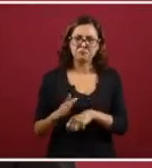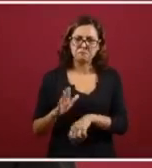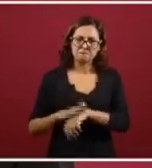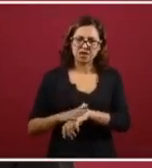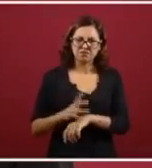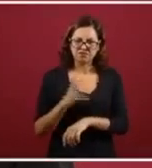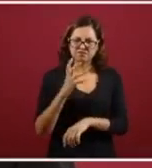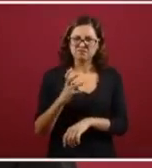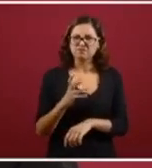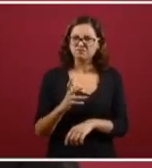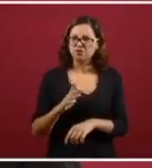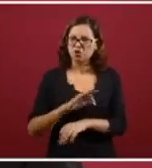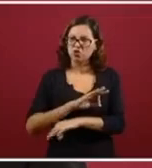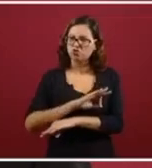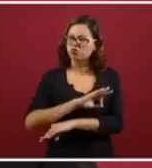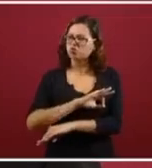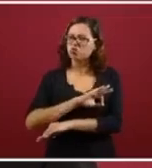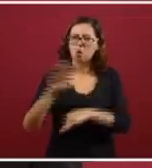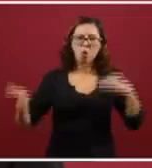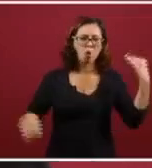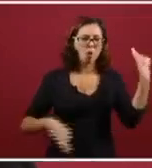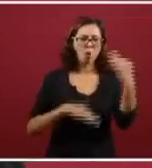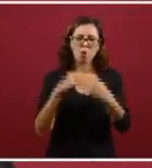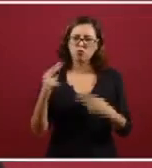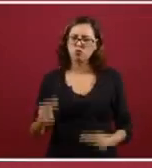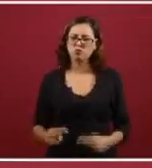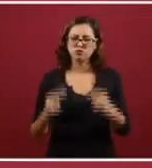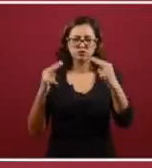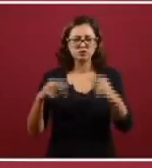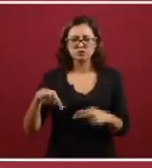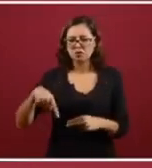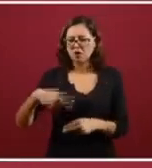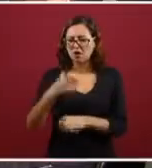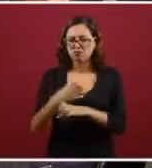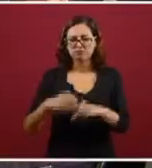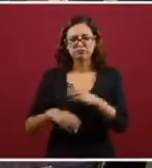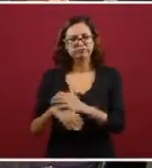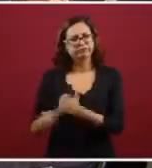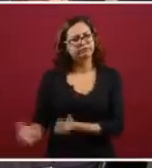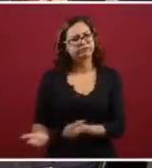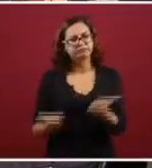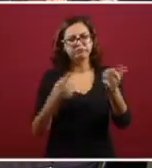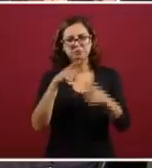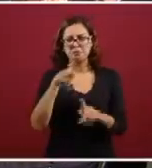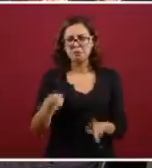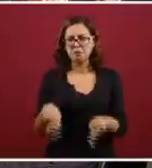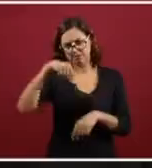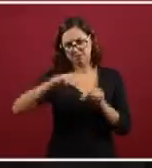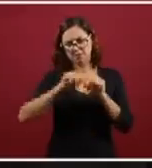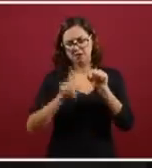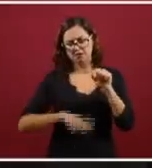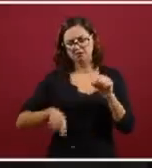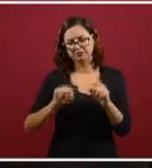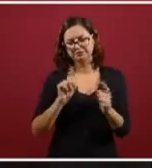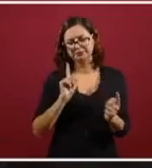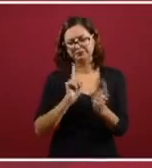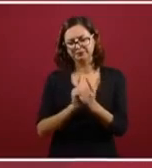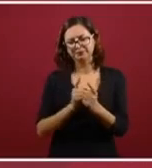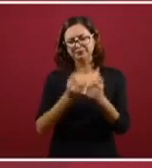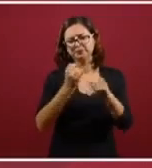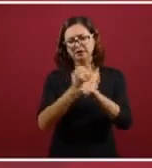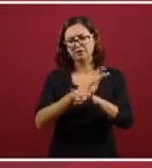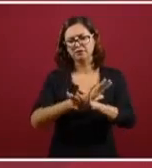unilateral a las mercancías que se producen en México y se venden en Estados Unidos. Y sí